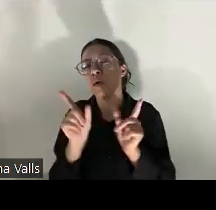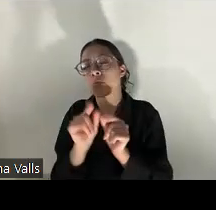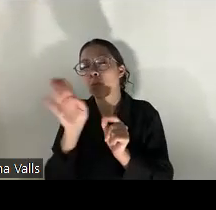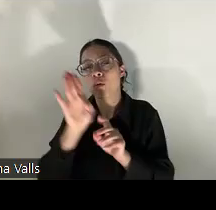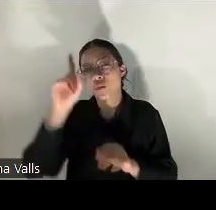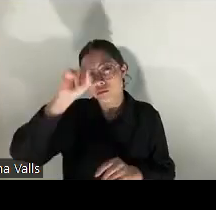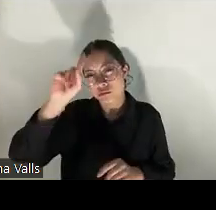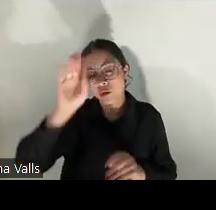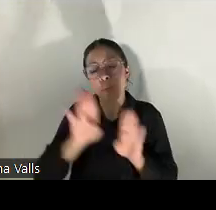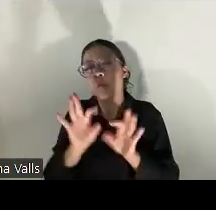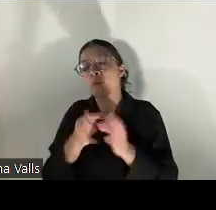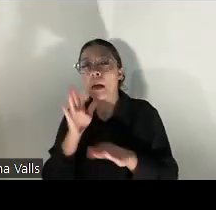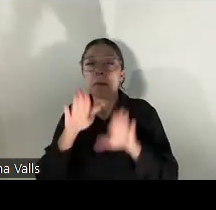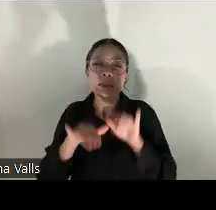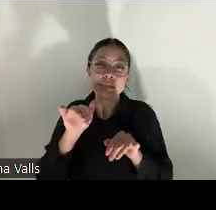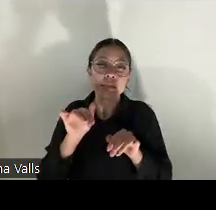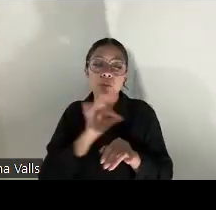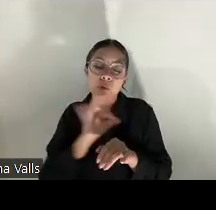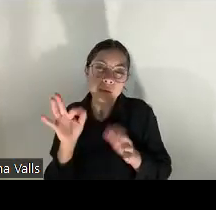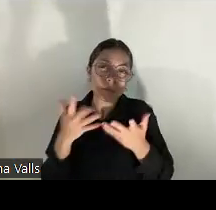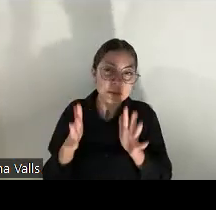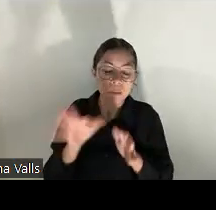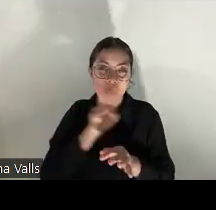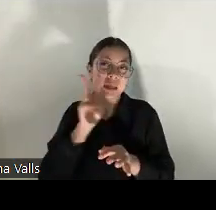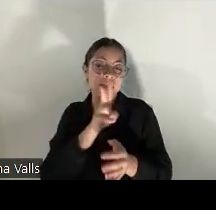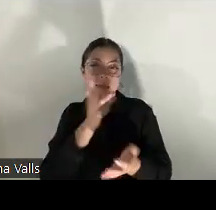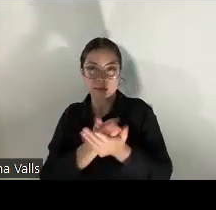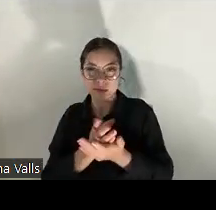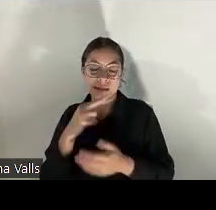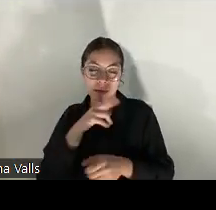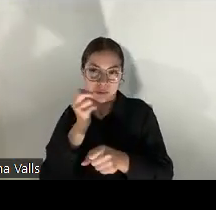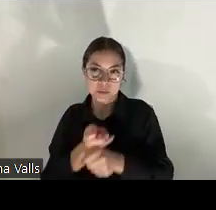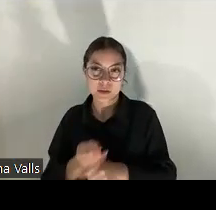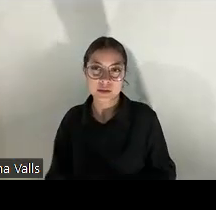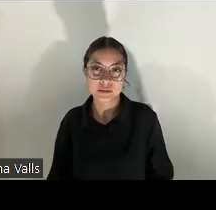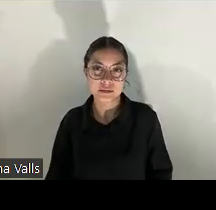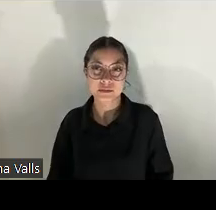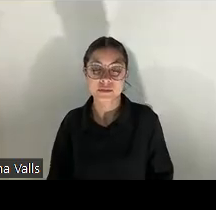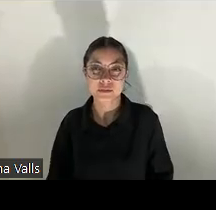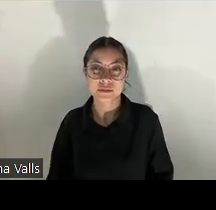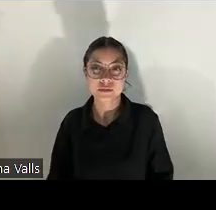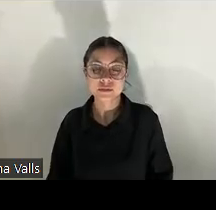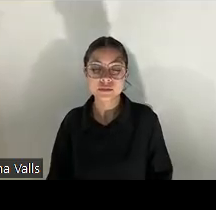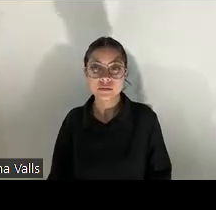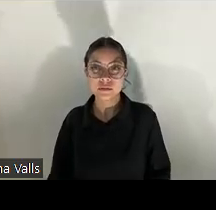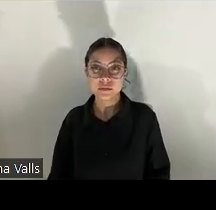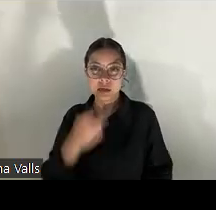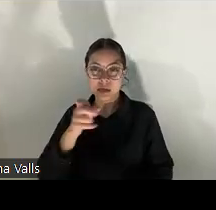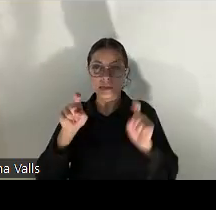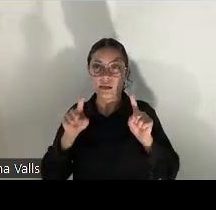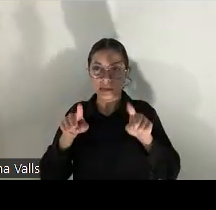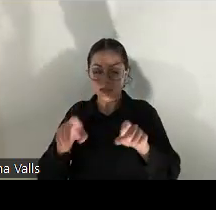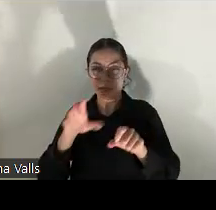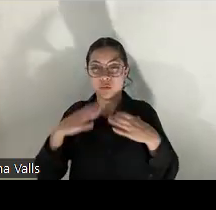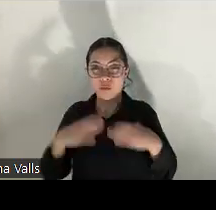como una forma de aproximación para detectar signos tempranos. Entonces, la postura, el regreso en flexión de los miembros, la maniobra de cuerpo